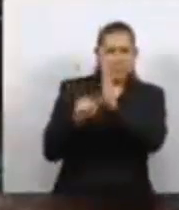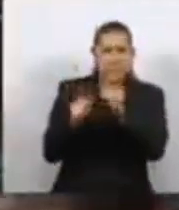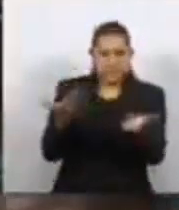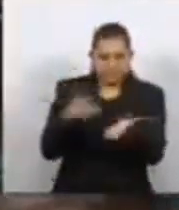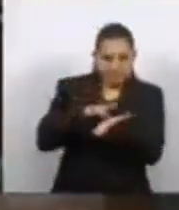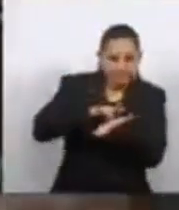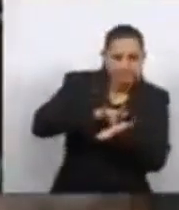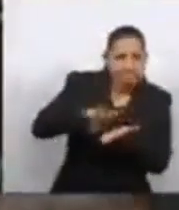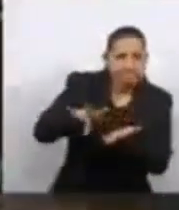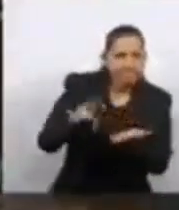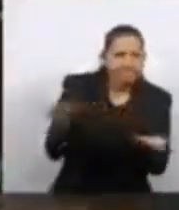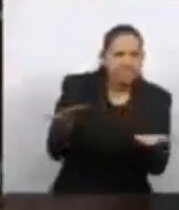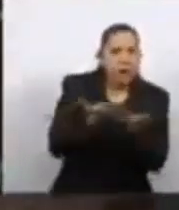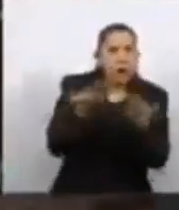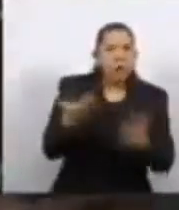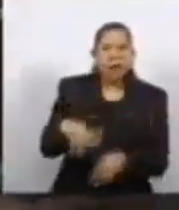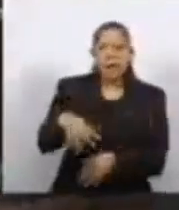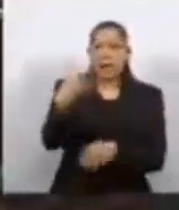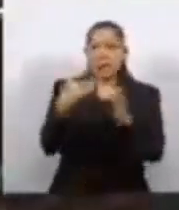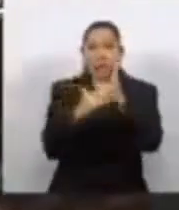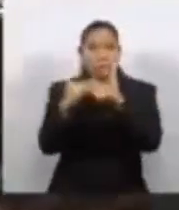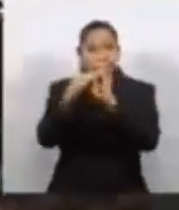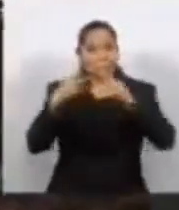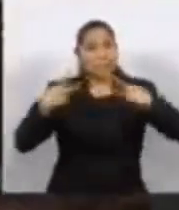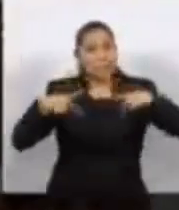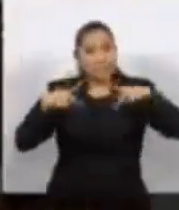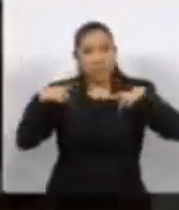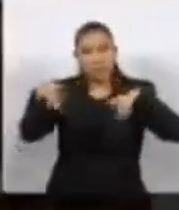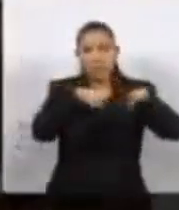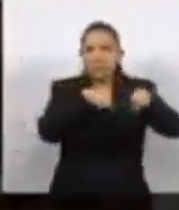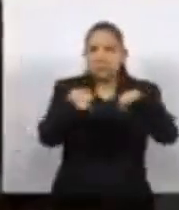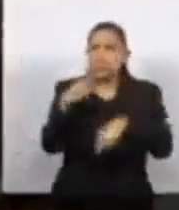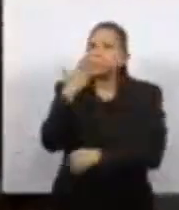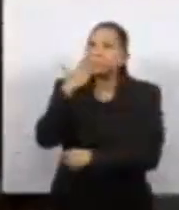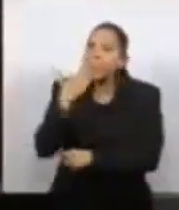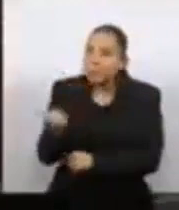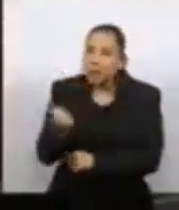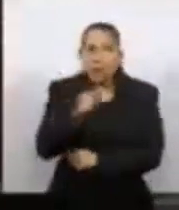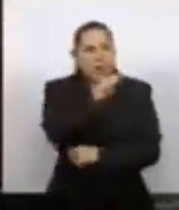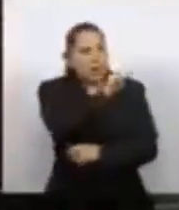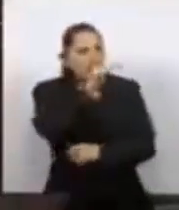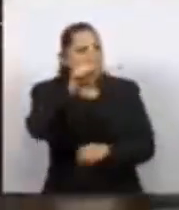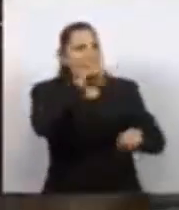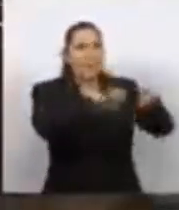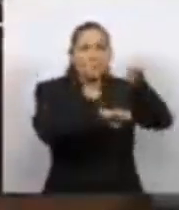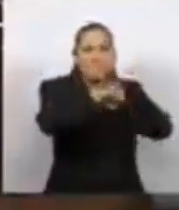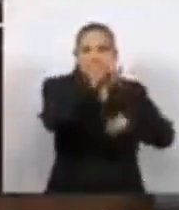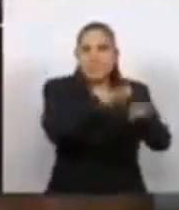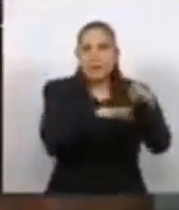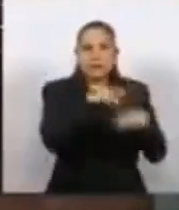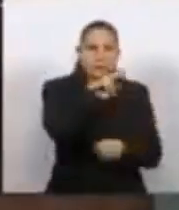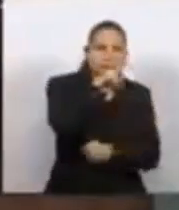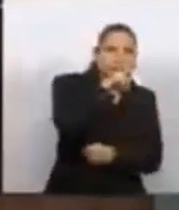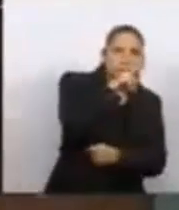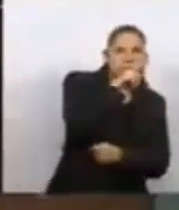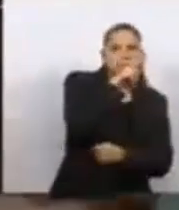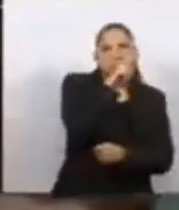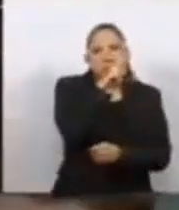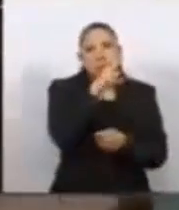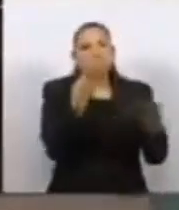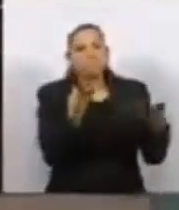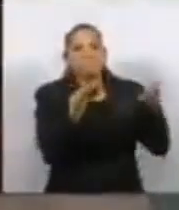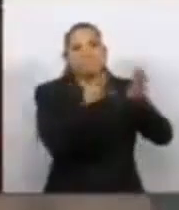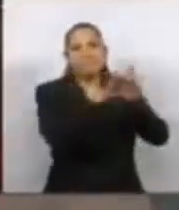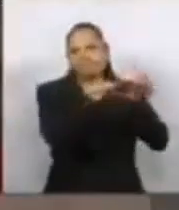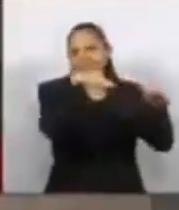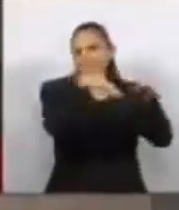personas se queden sin fuentes de trabajo y que más de 500 mil empresas estén en riesgo. La tasa de homicidios es